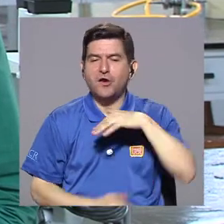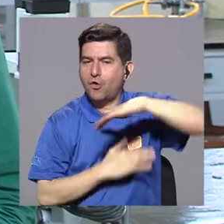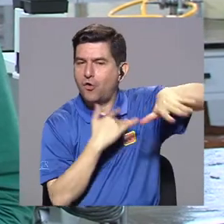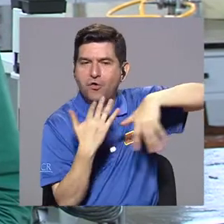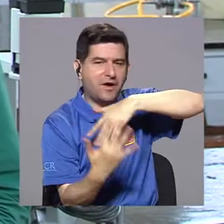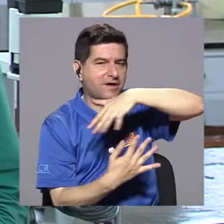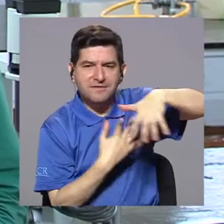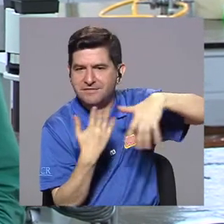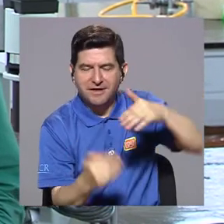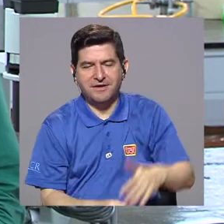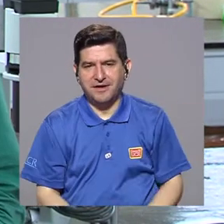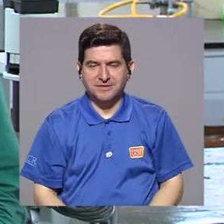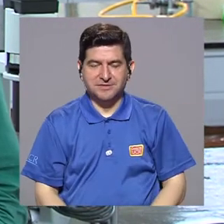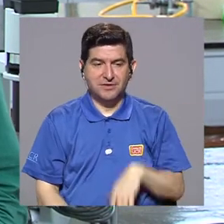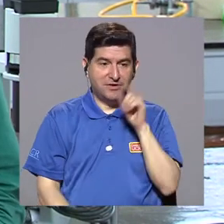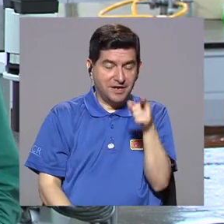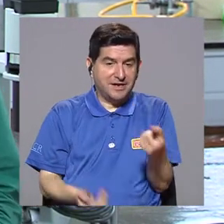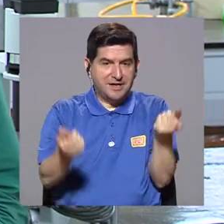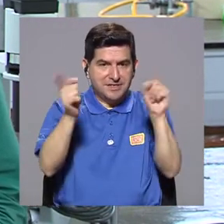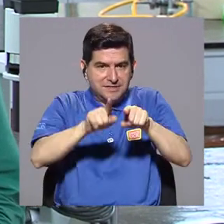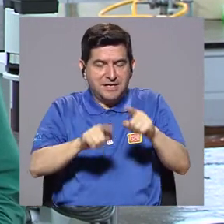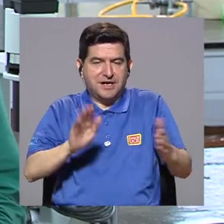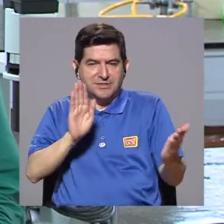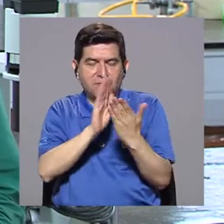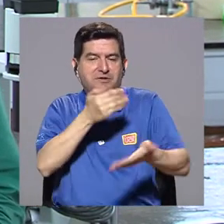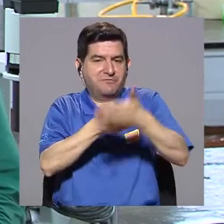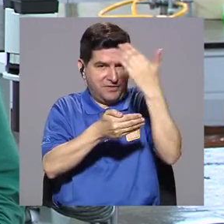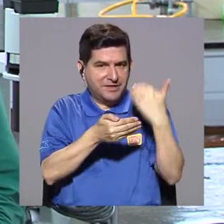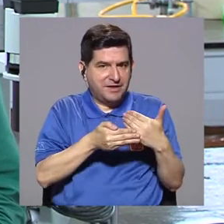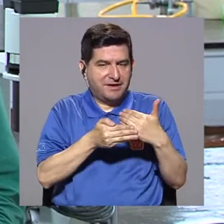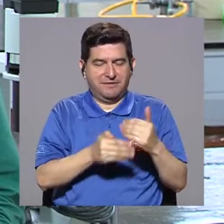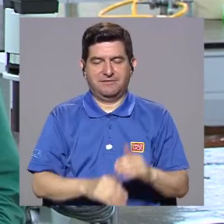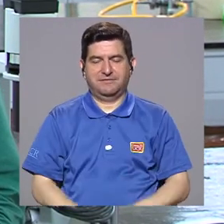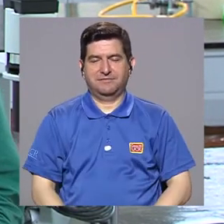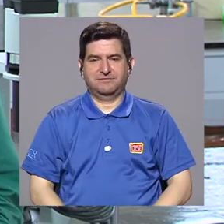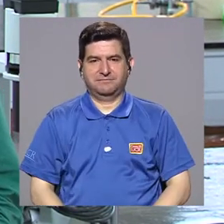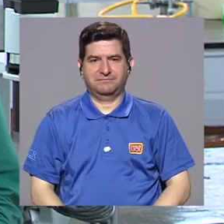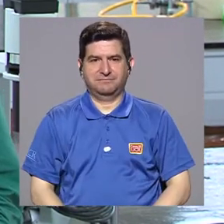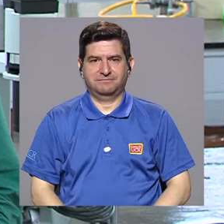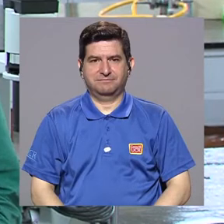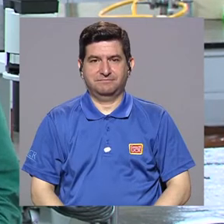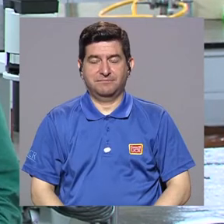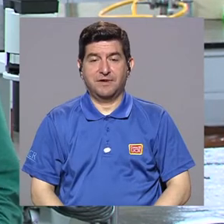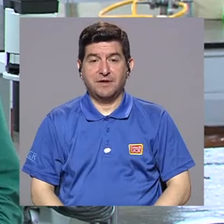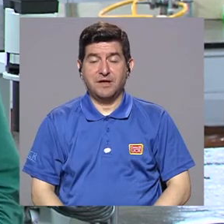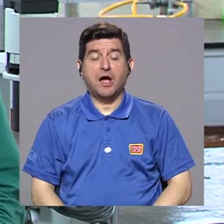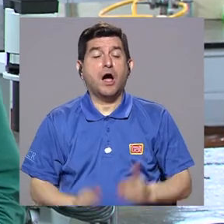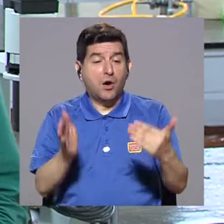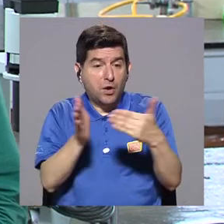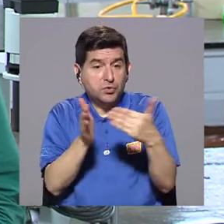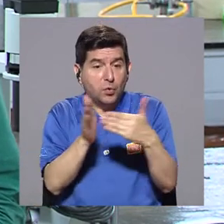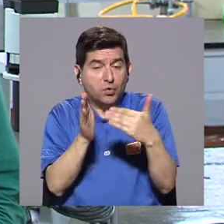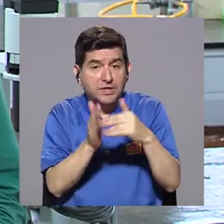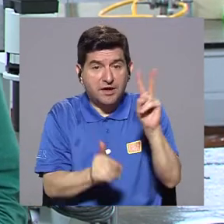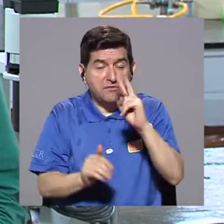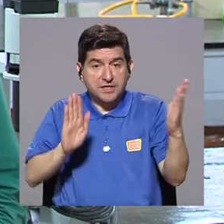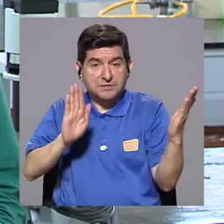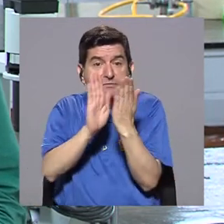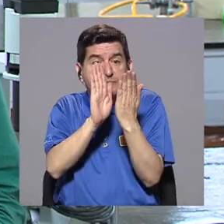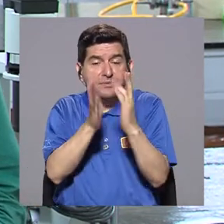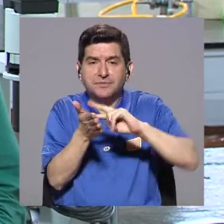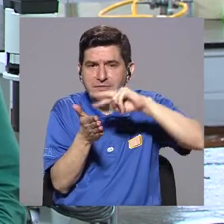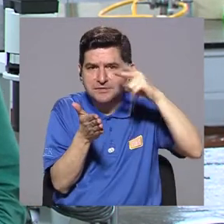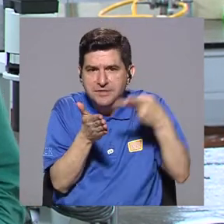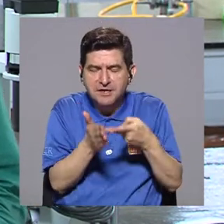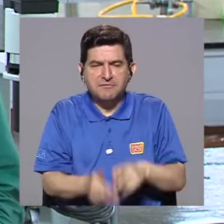esa interacción al cual estuvo expuesto previamente. Entonces, cuando nos volvamos a exponer, esto